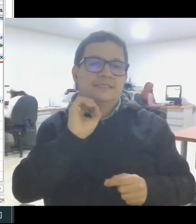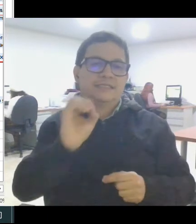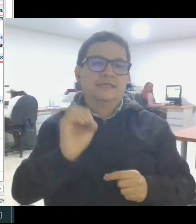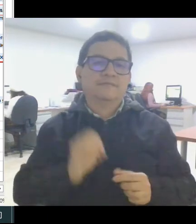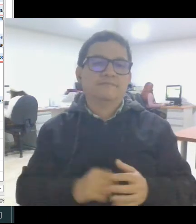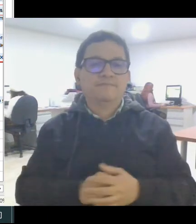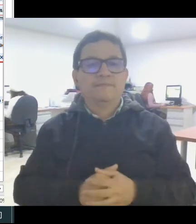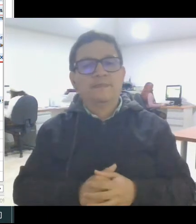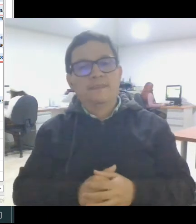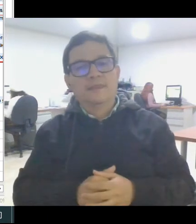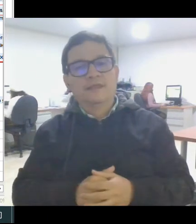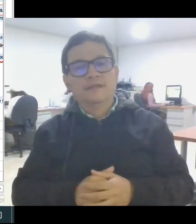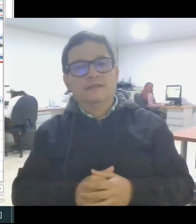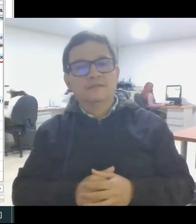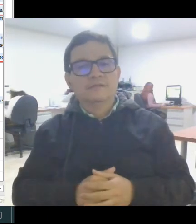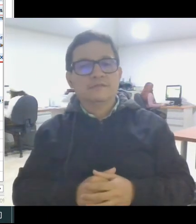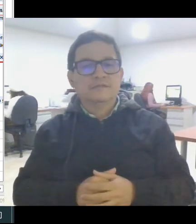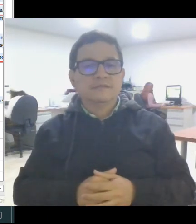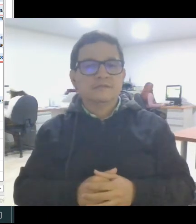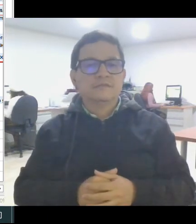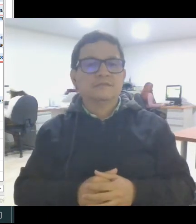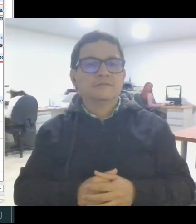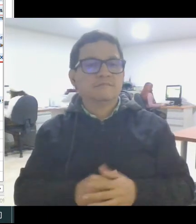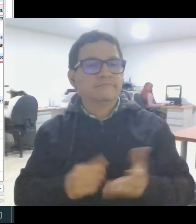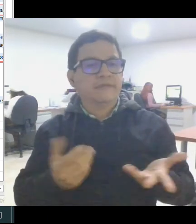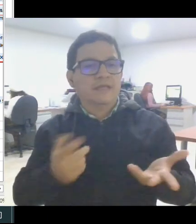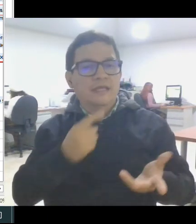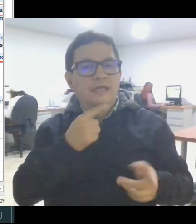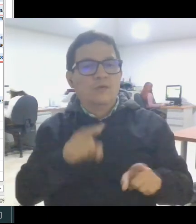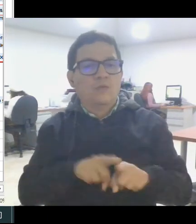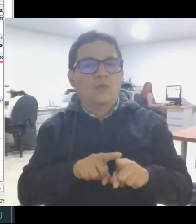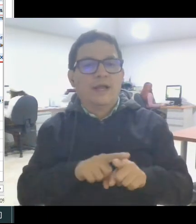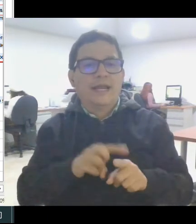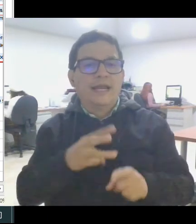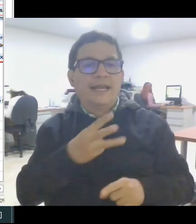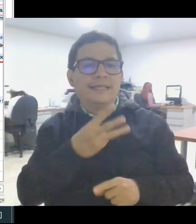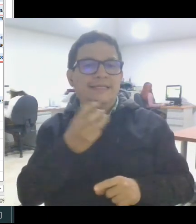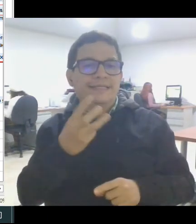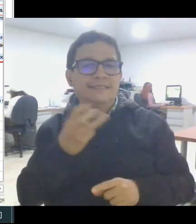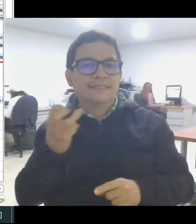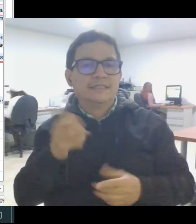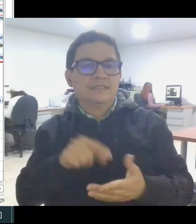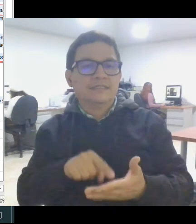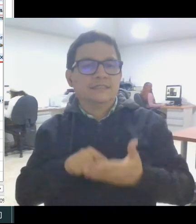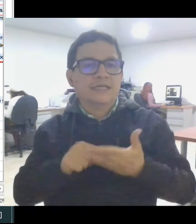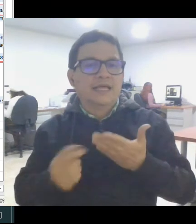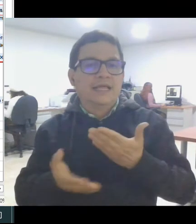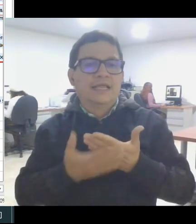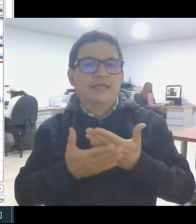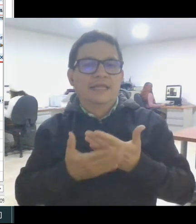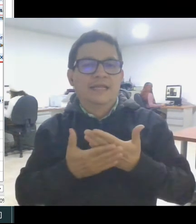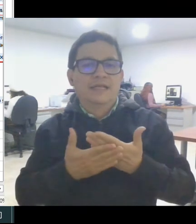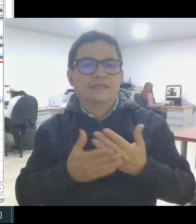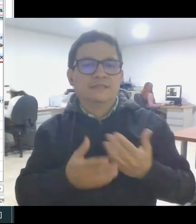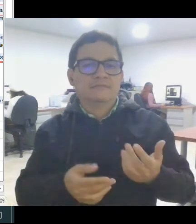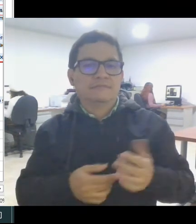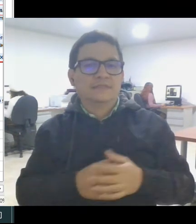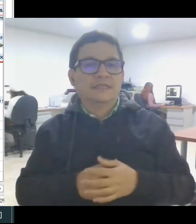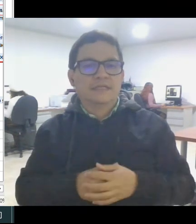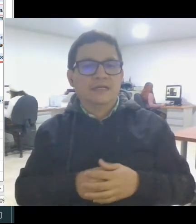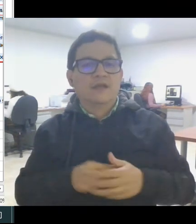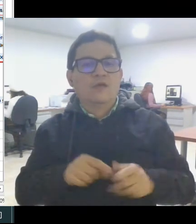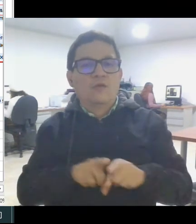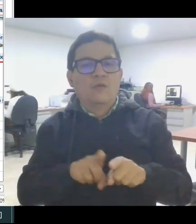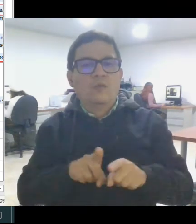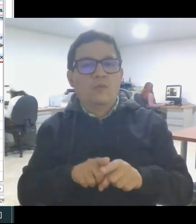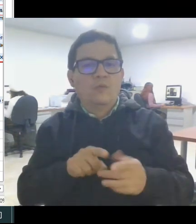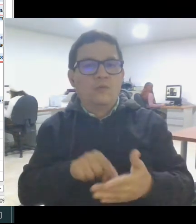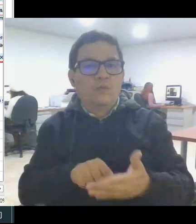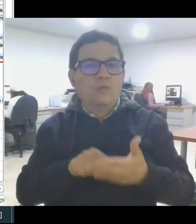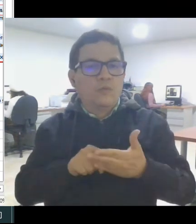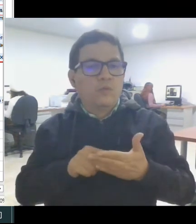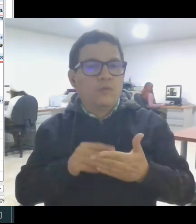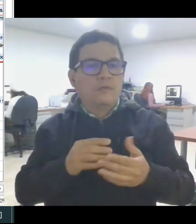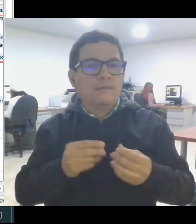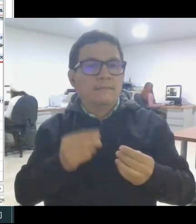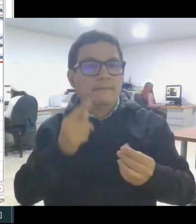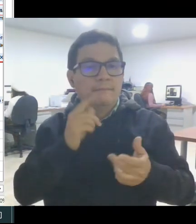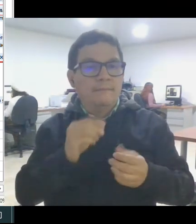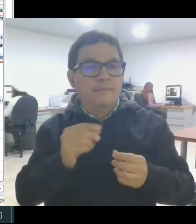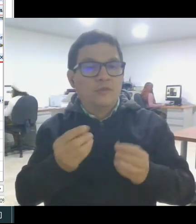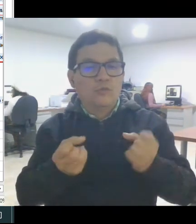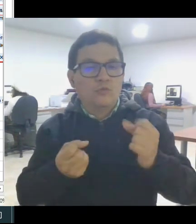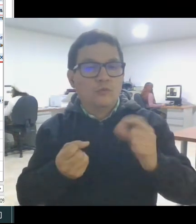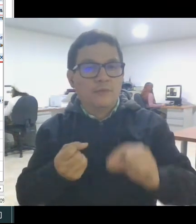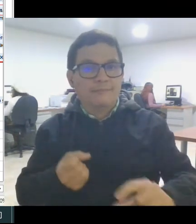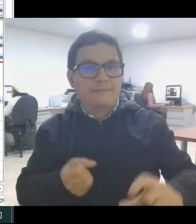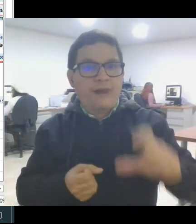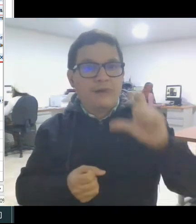es este 300 que tengo acá. Y acá miro el valor más grande, es